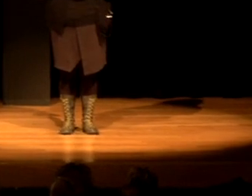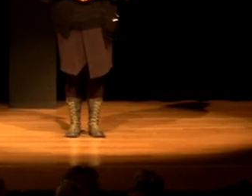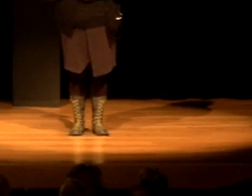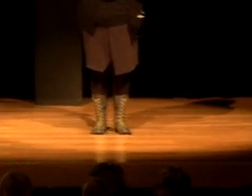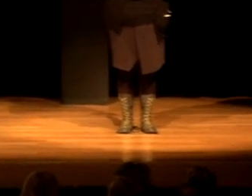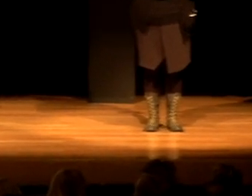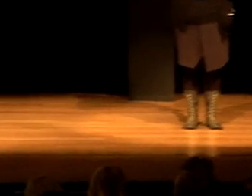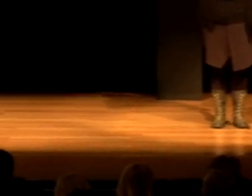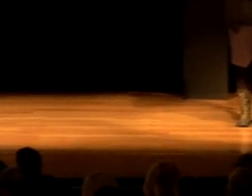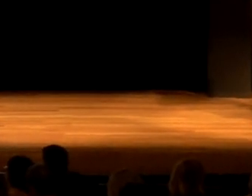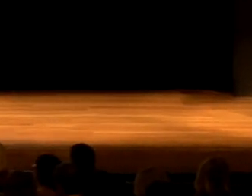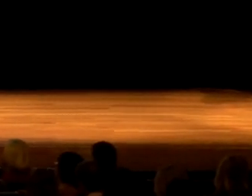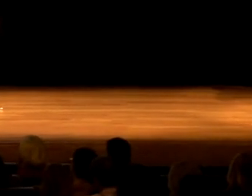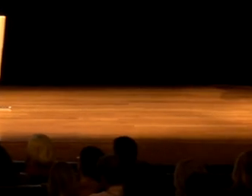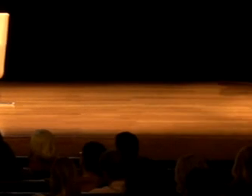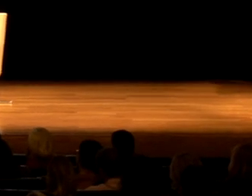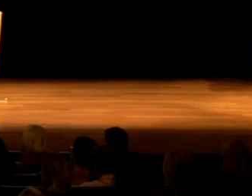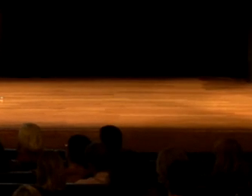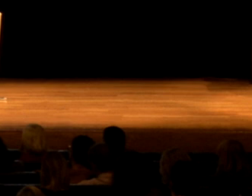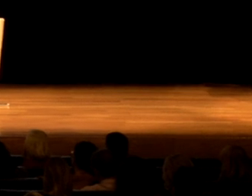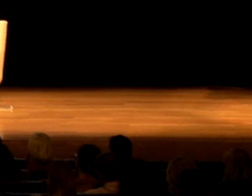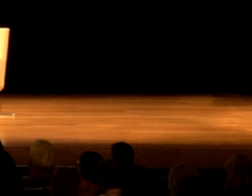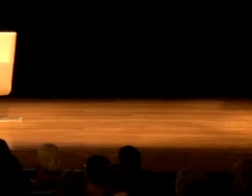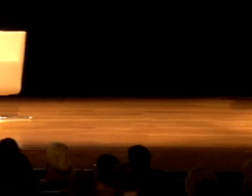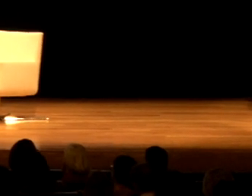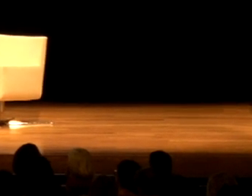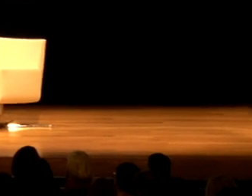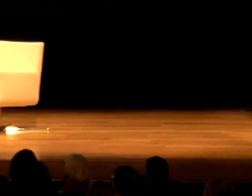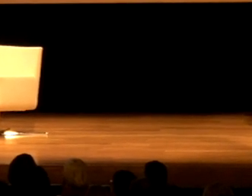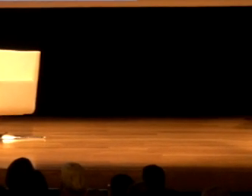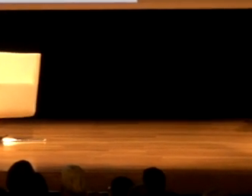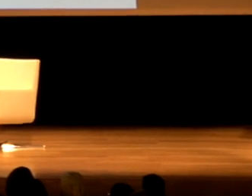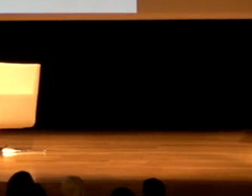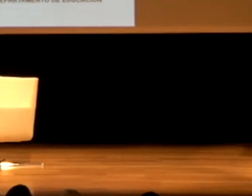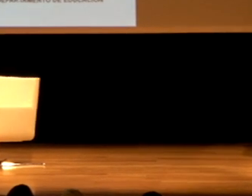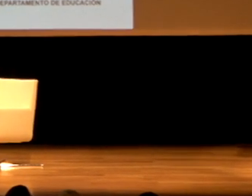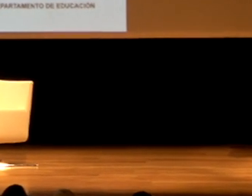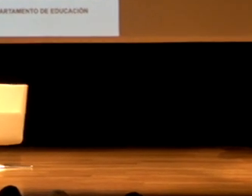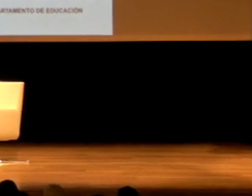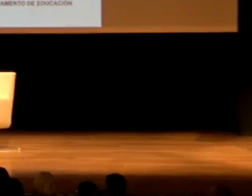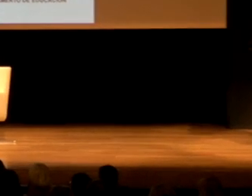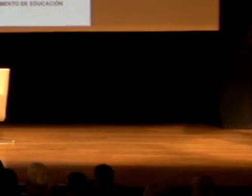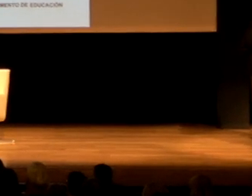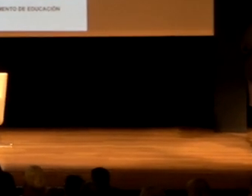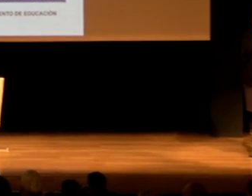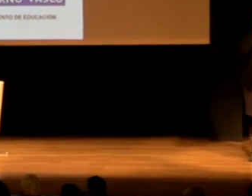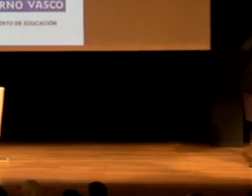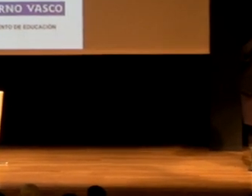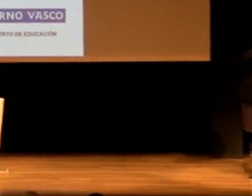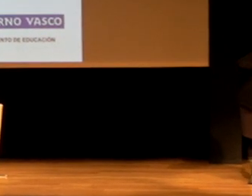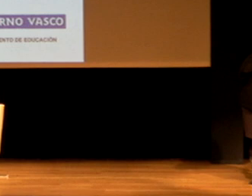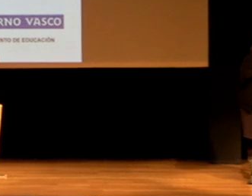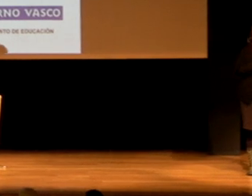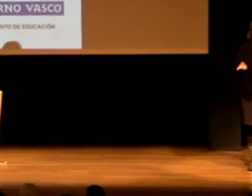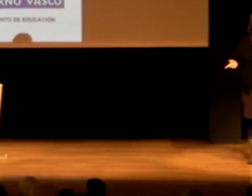si creemos realmente en la inclusión pongamos la en práctica de una vez y no sólo palabras hablaba de que